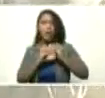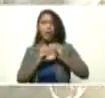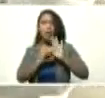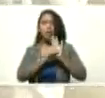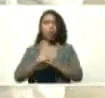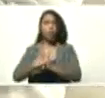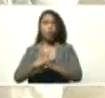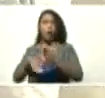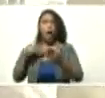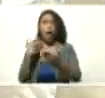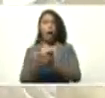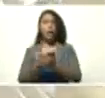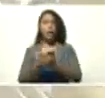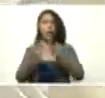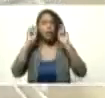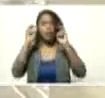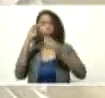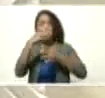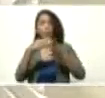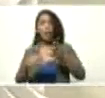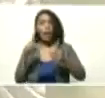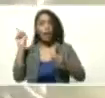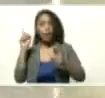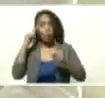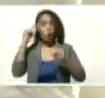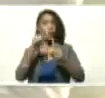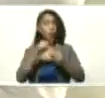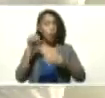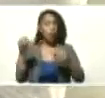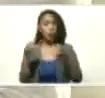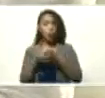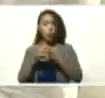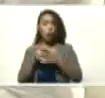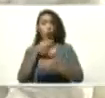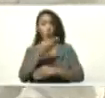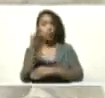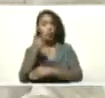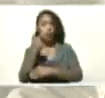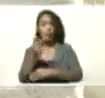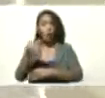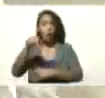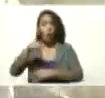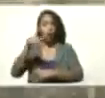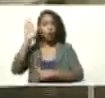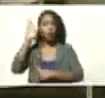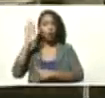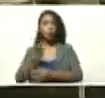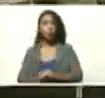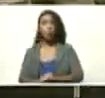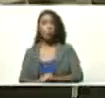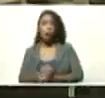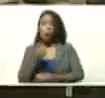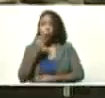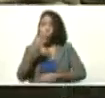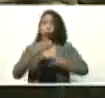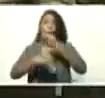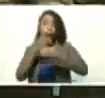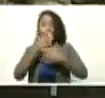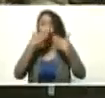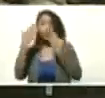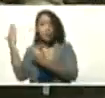hasta lo material, también son objetivo de esta comisión que usted hoy va a juramentar. Bueno, procedamos.